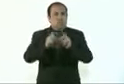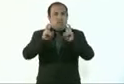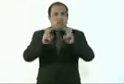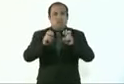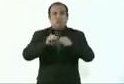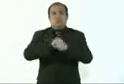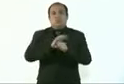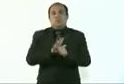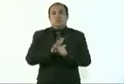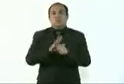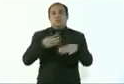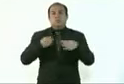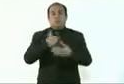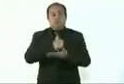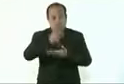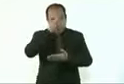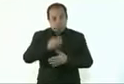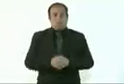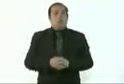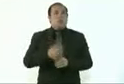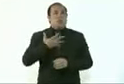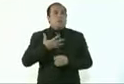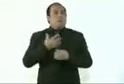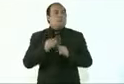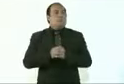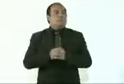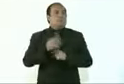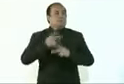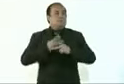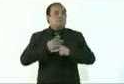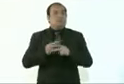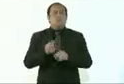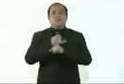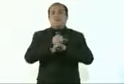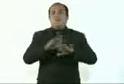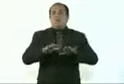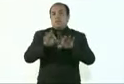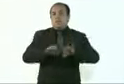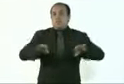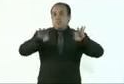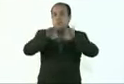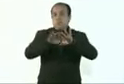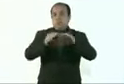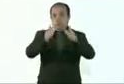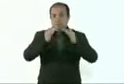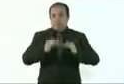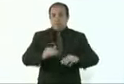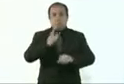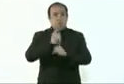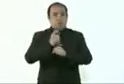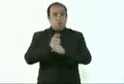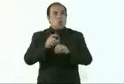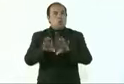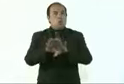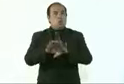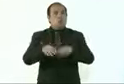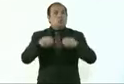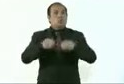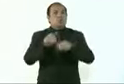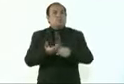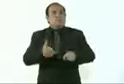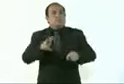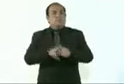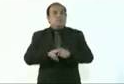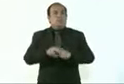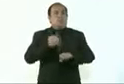en la Ciudad de México y para eso hemos preparado algunos datos que consideramos los más importantes. Si me dan la siguiente. Primero, ¿cómo está la ocupación hospitalaria en la